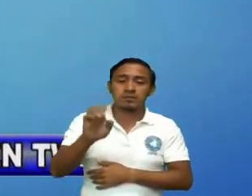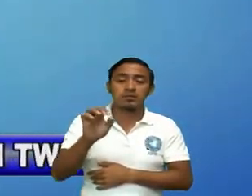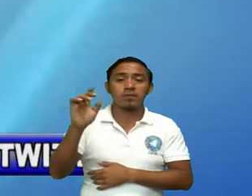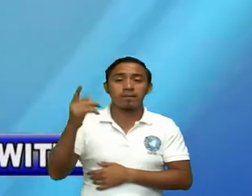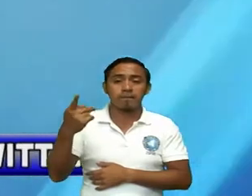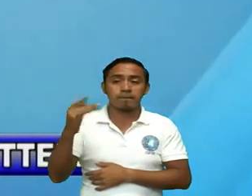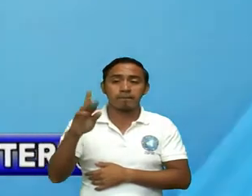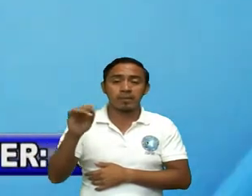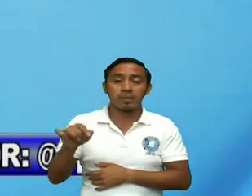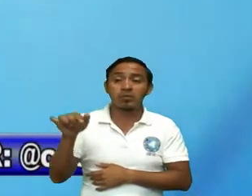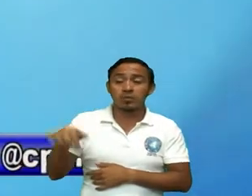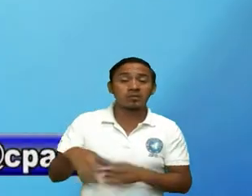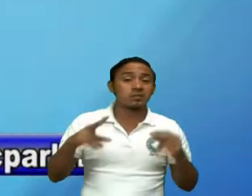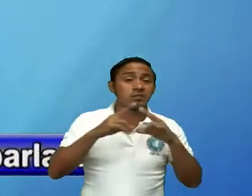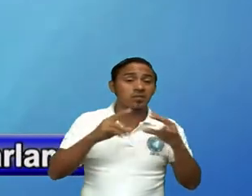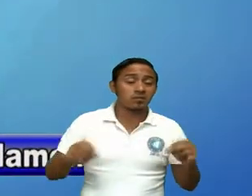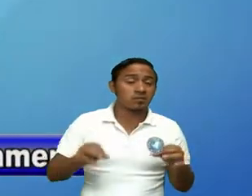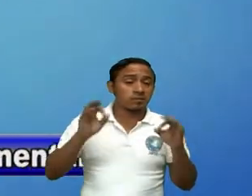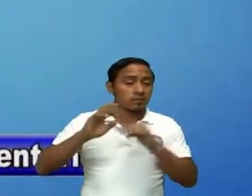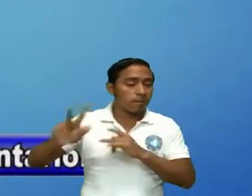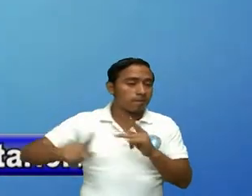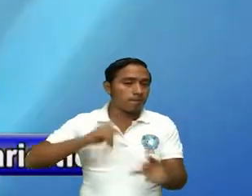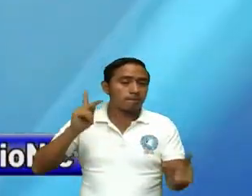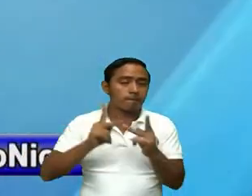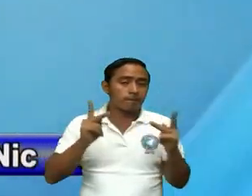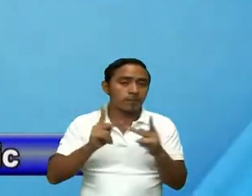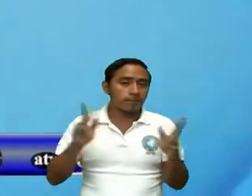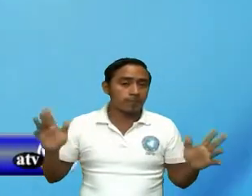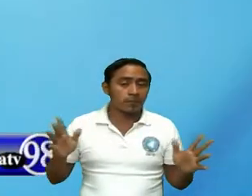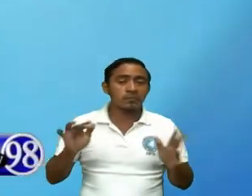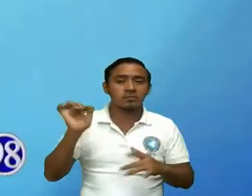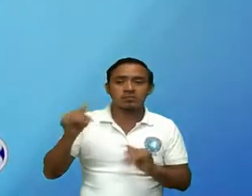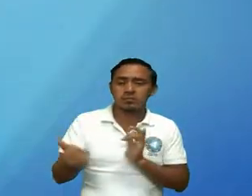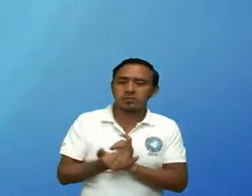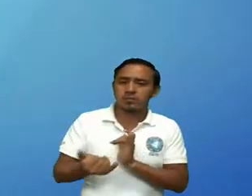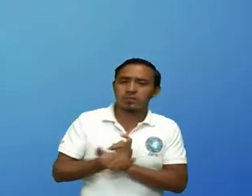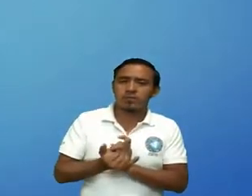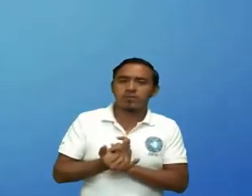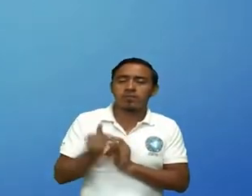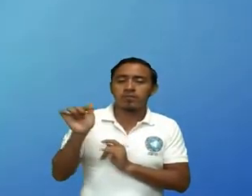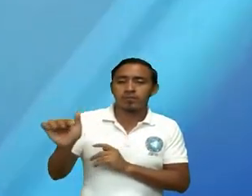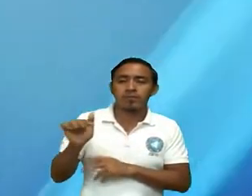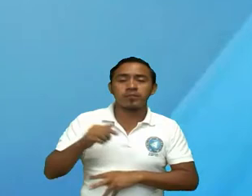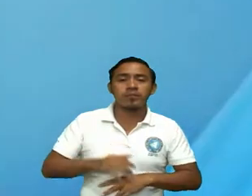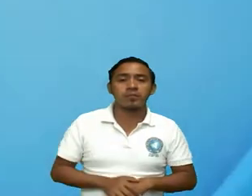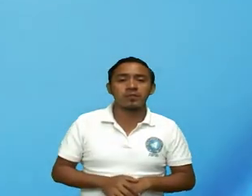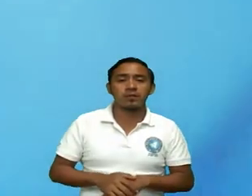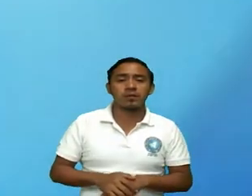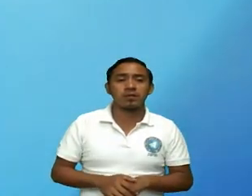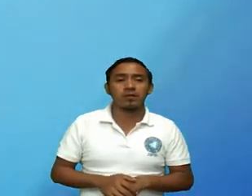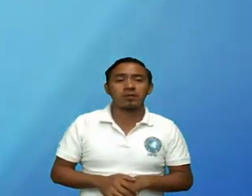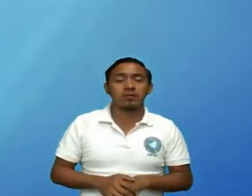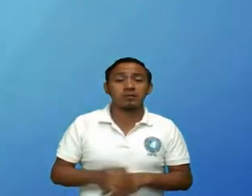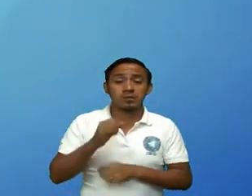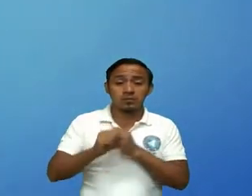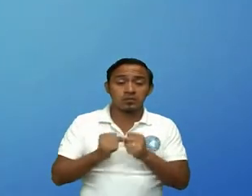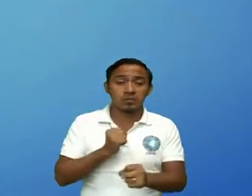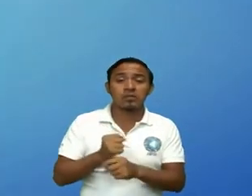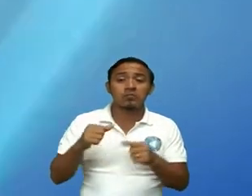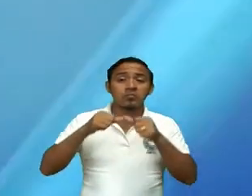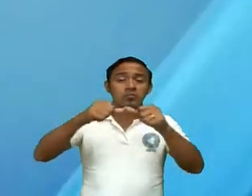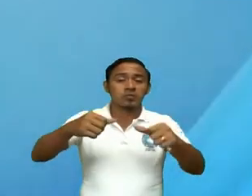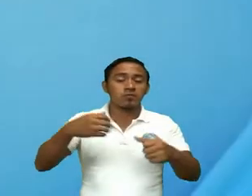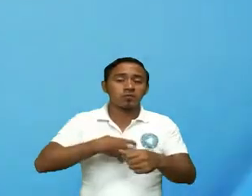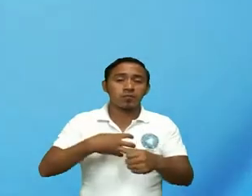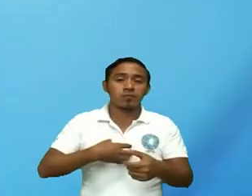es nicaragüense por excelencia. Y también a esta edad sigue haciendo su programa